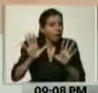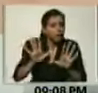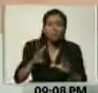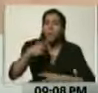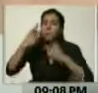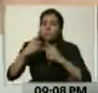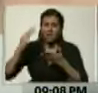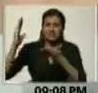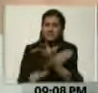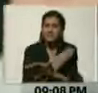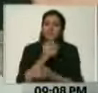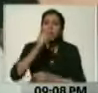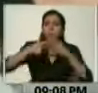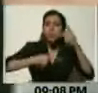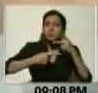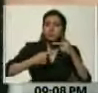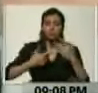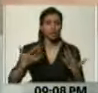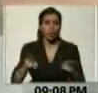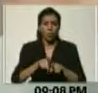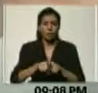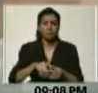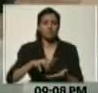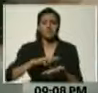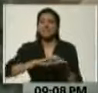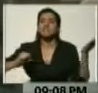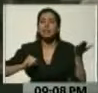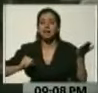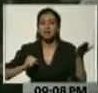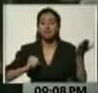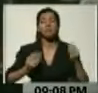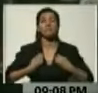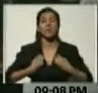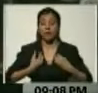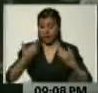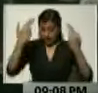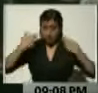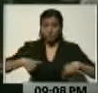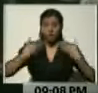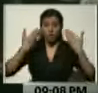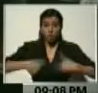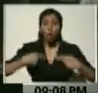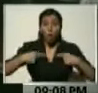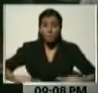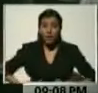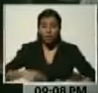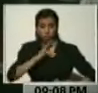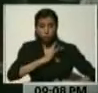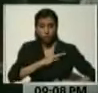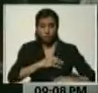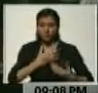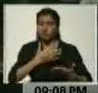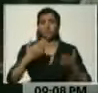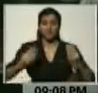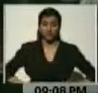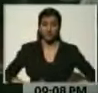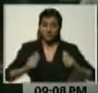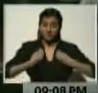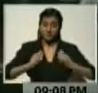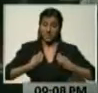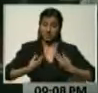Despolitizar algo sería quitarle el corazón a algo, si es humano, si es social, ¿ves? Ah, si es